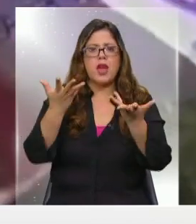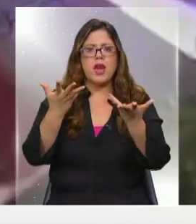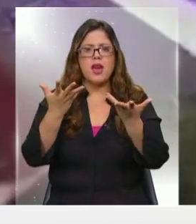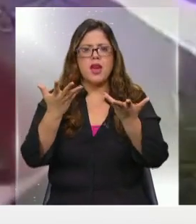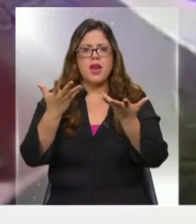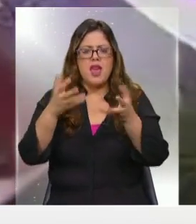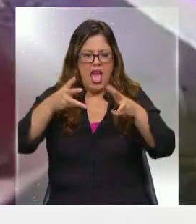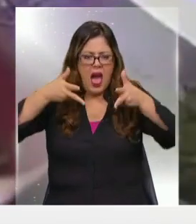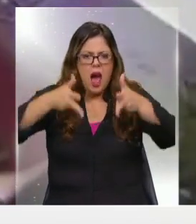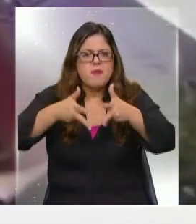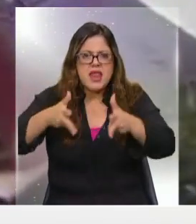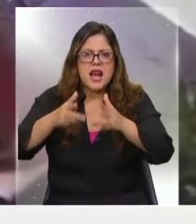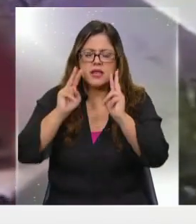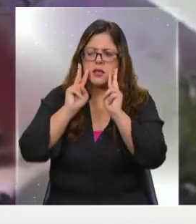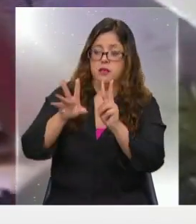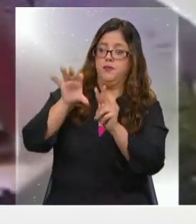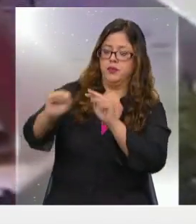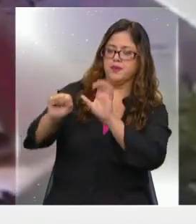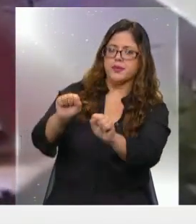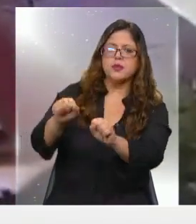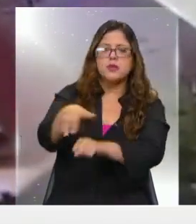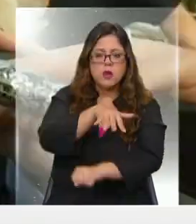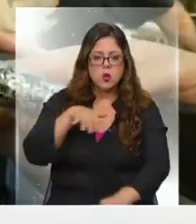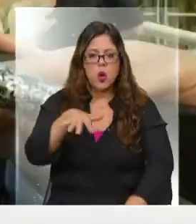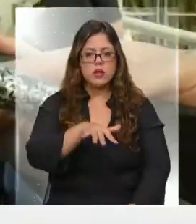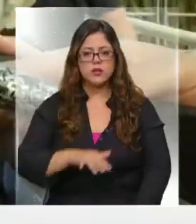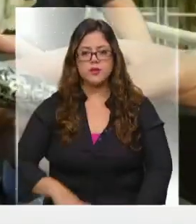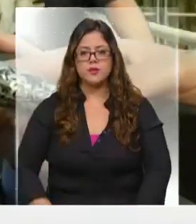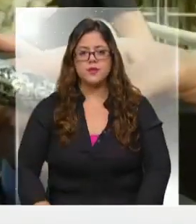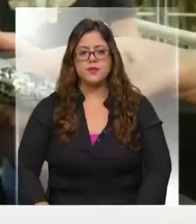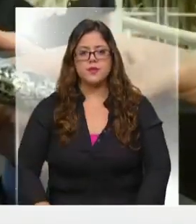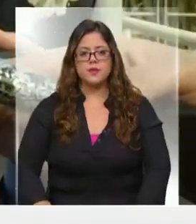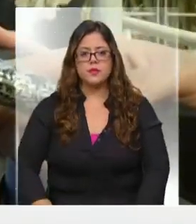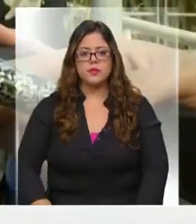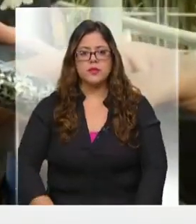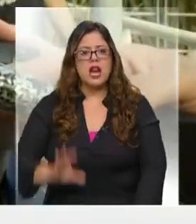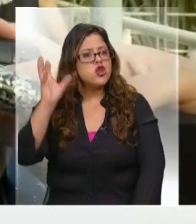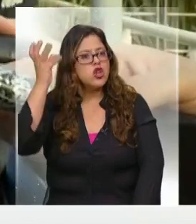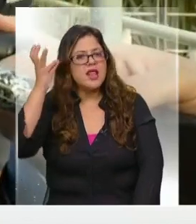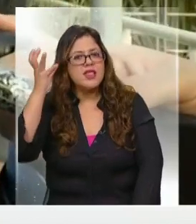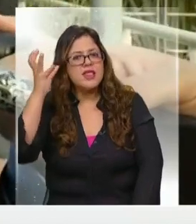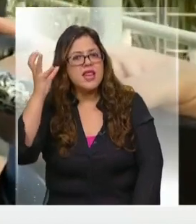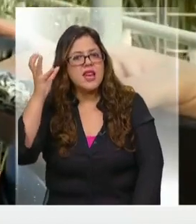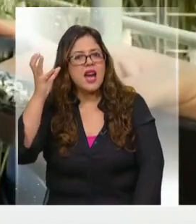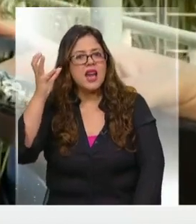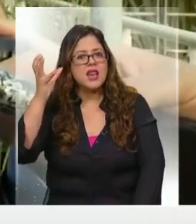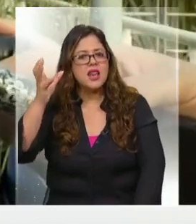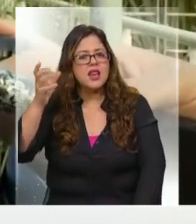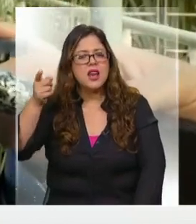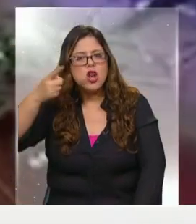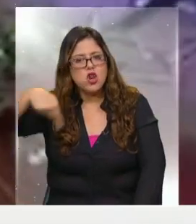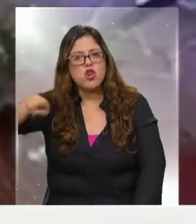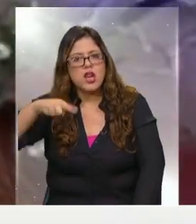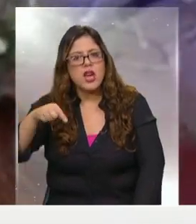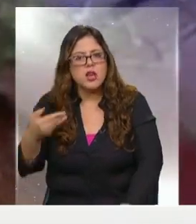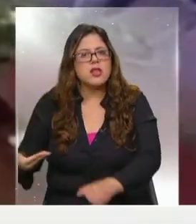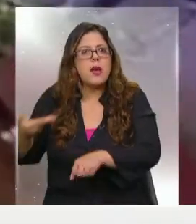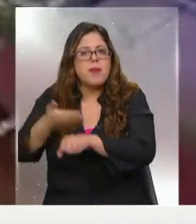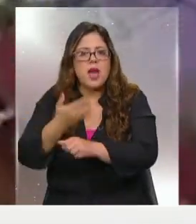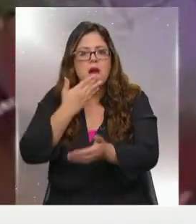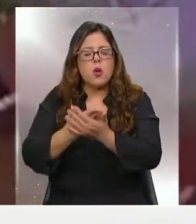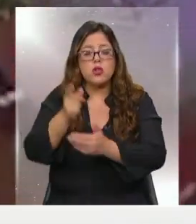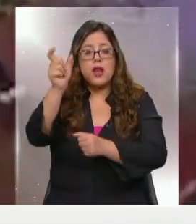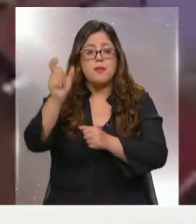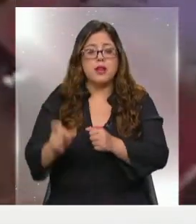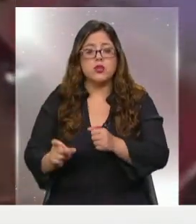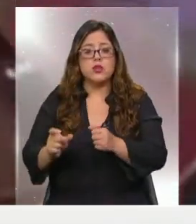hizo captar rápidamente de qué se trataba la situación. Porque no le entendían qué es lo que ellos realmente le querían. Ya cuando la persona